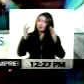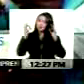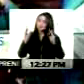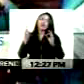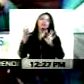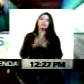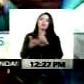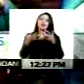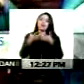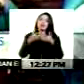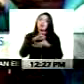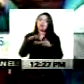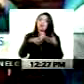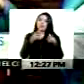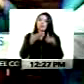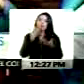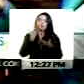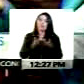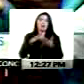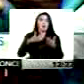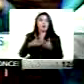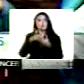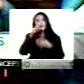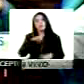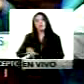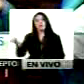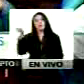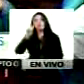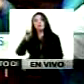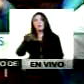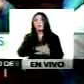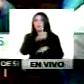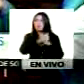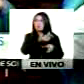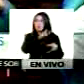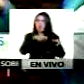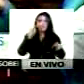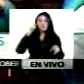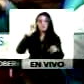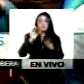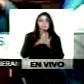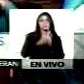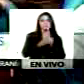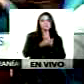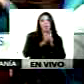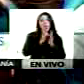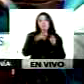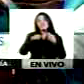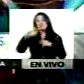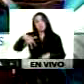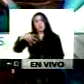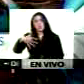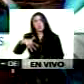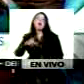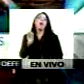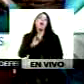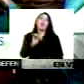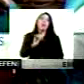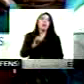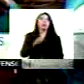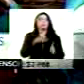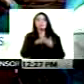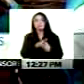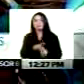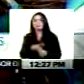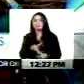está planteada contra todo el pueblo venezolano por parte de los que acaparan, por parte de los que especulan, por parte de los que dirigen la criminal